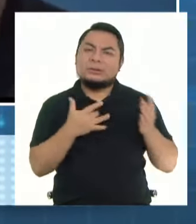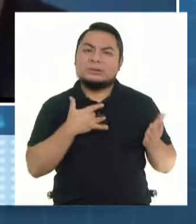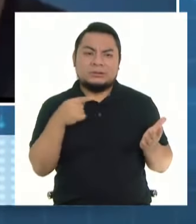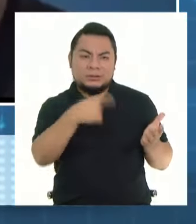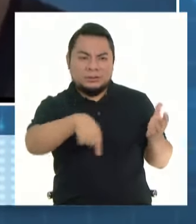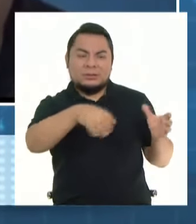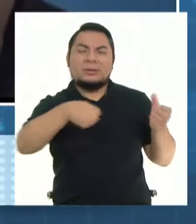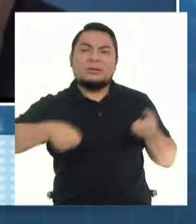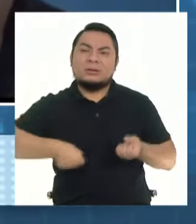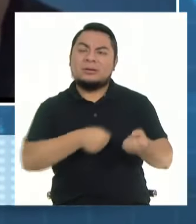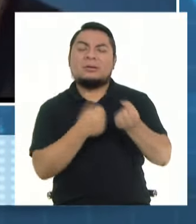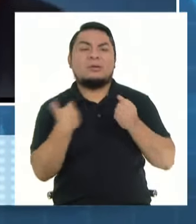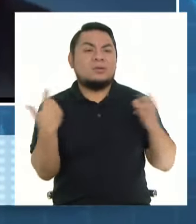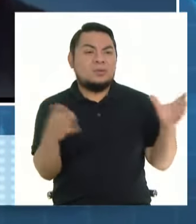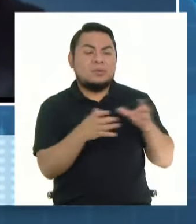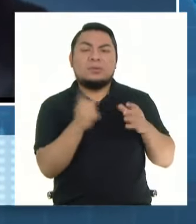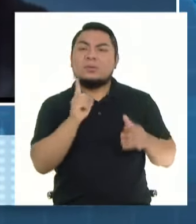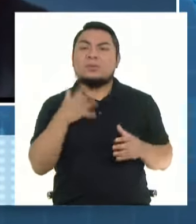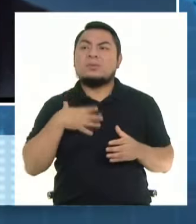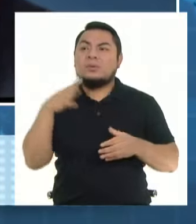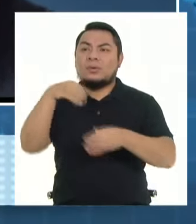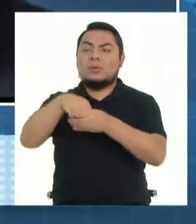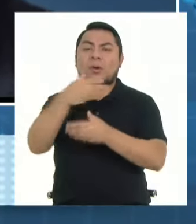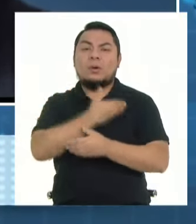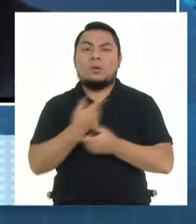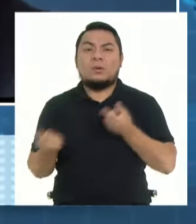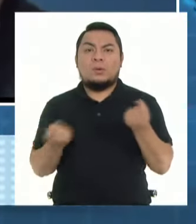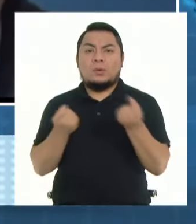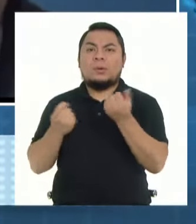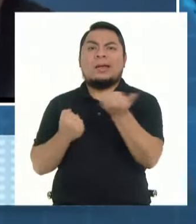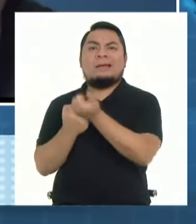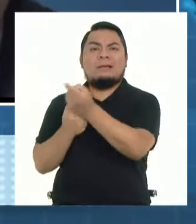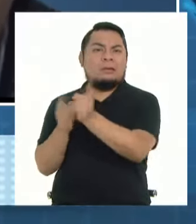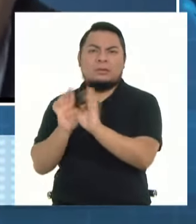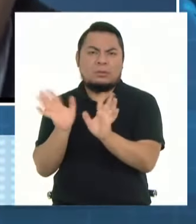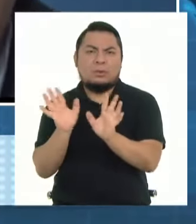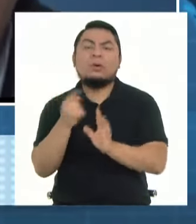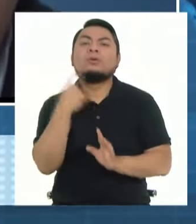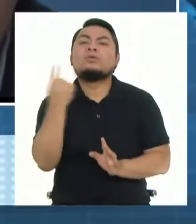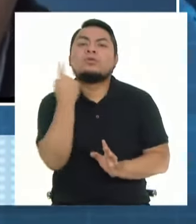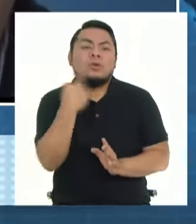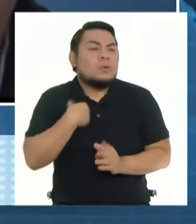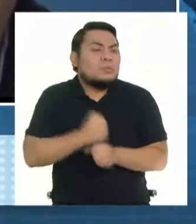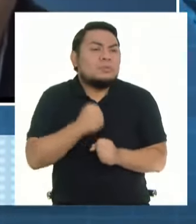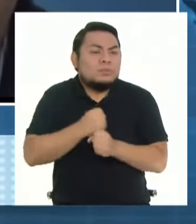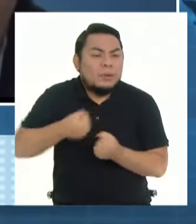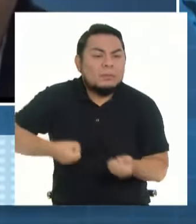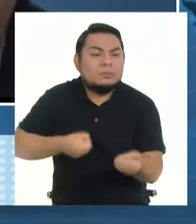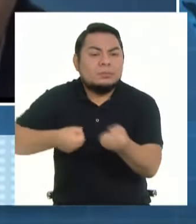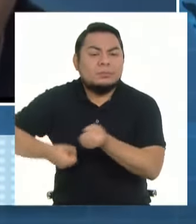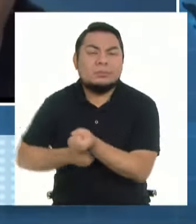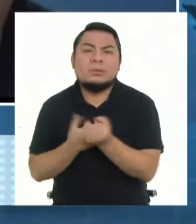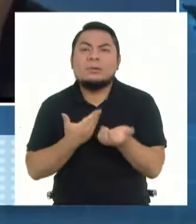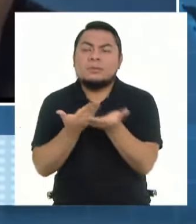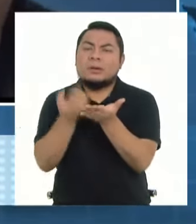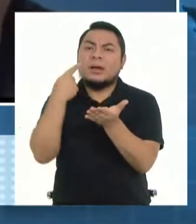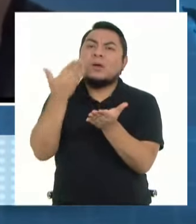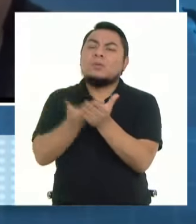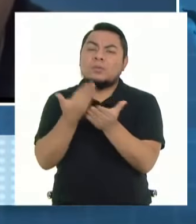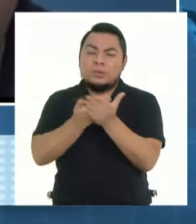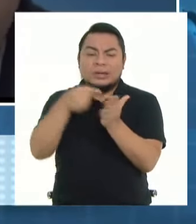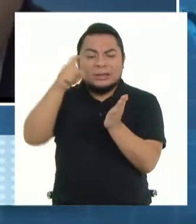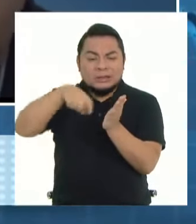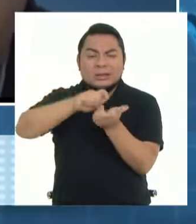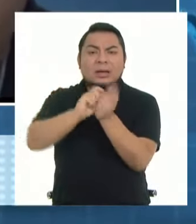Decimos desde nuestro sector, nosotros no pertenecemos al gobierno, somos gremios de productores que generamos también propuestas que